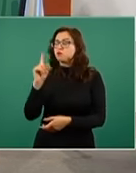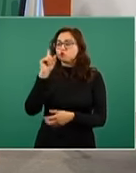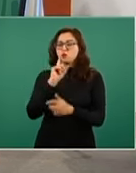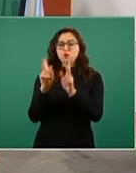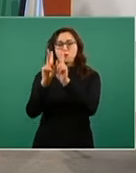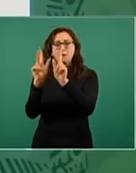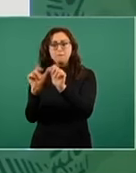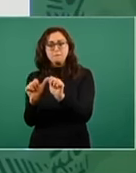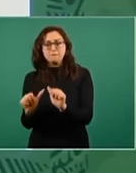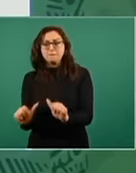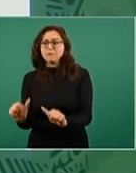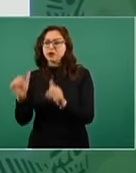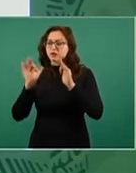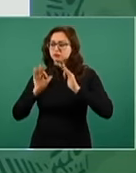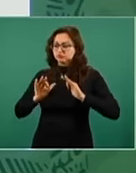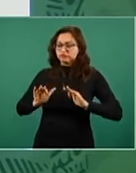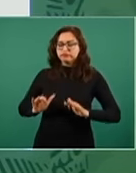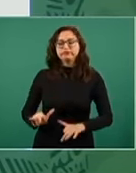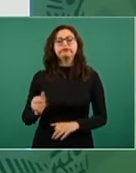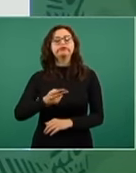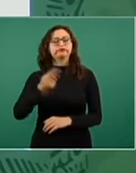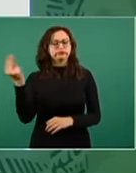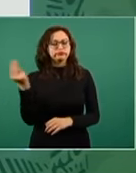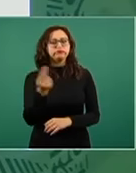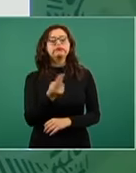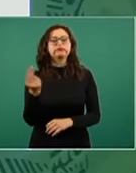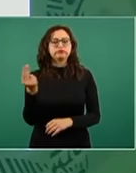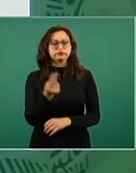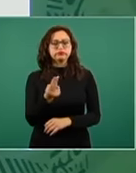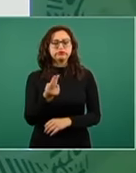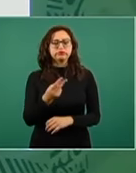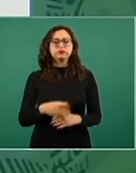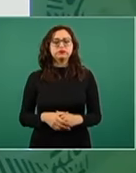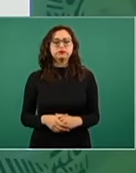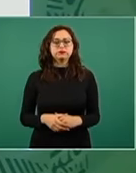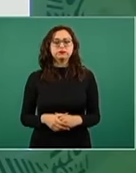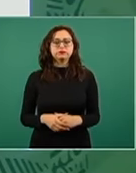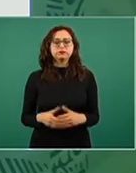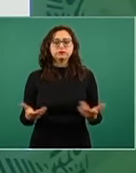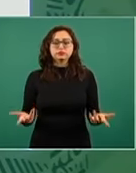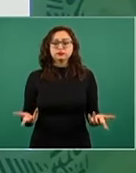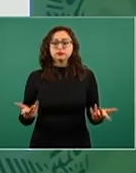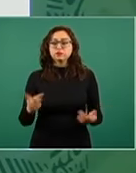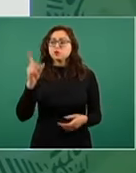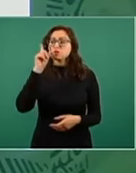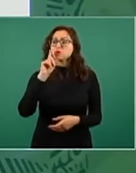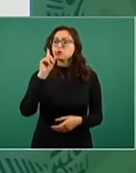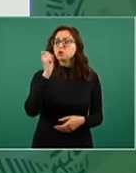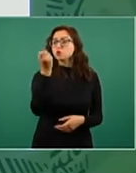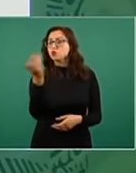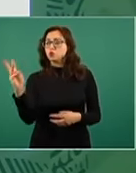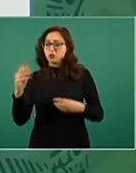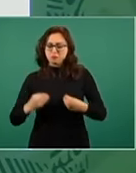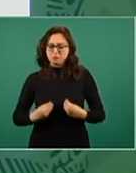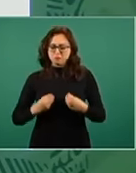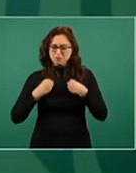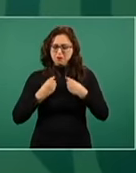las niñas, mujeres de nuestro país. Queremos mujeres vivas, libres